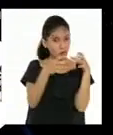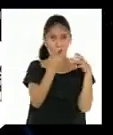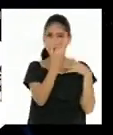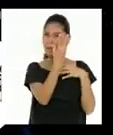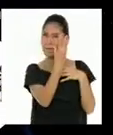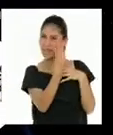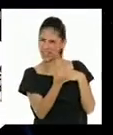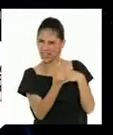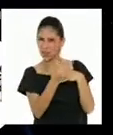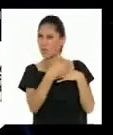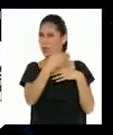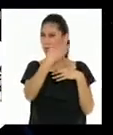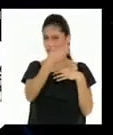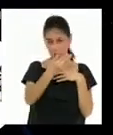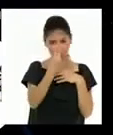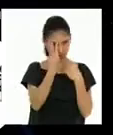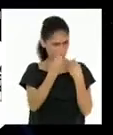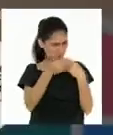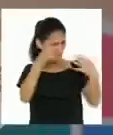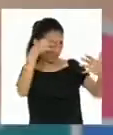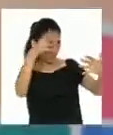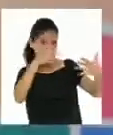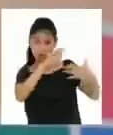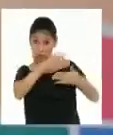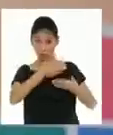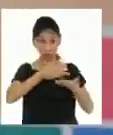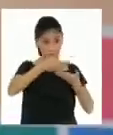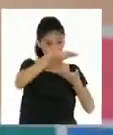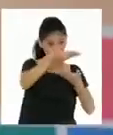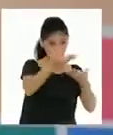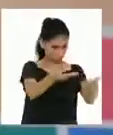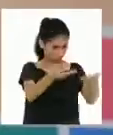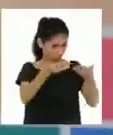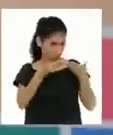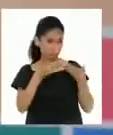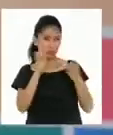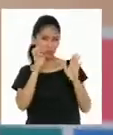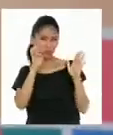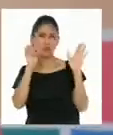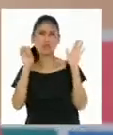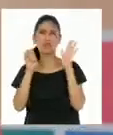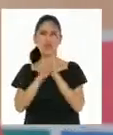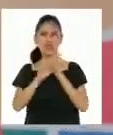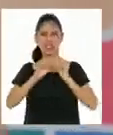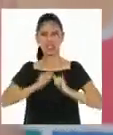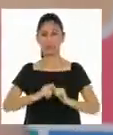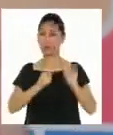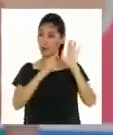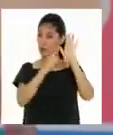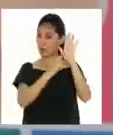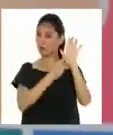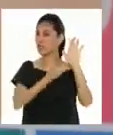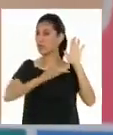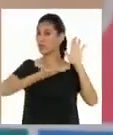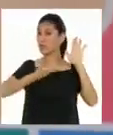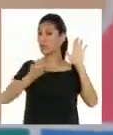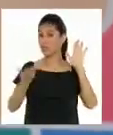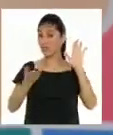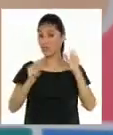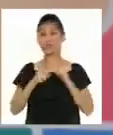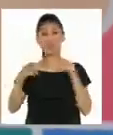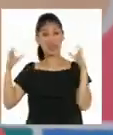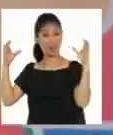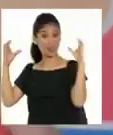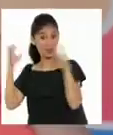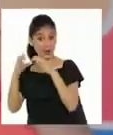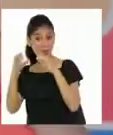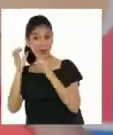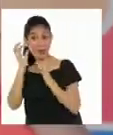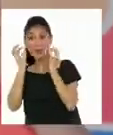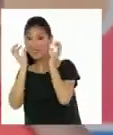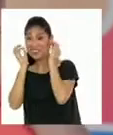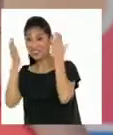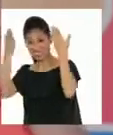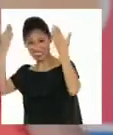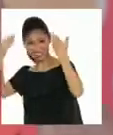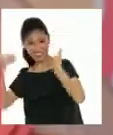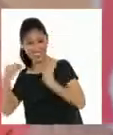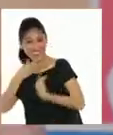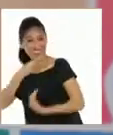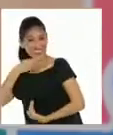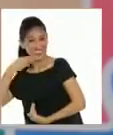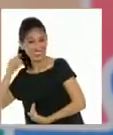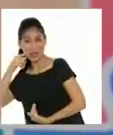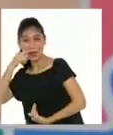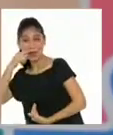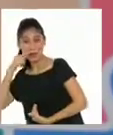la información. Por ejemplo, en este caso la muestra podría ser las chicas y los chicos de primero y segundo de